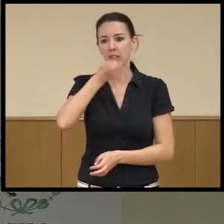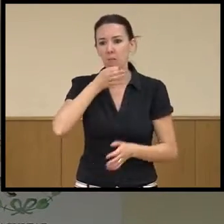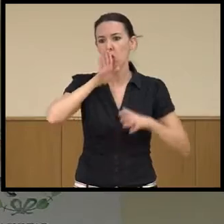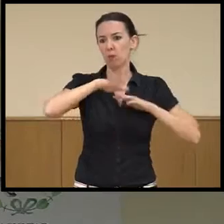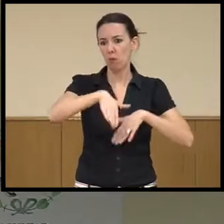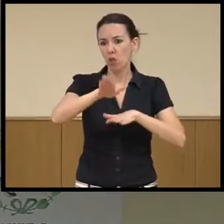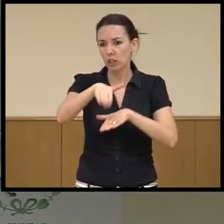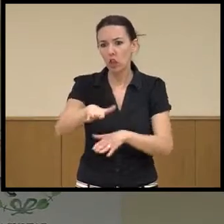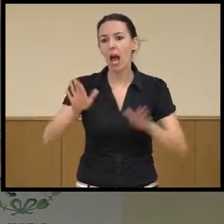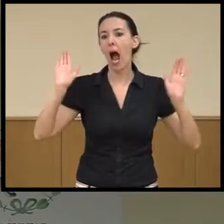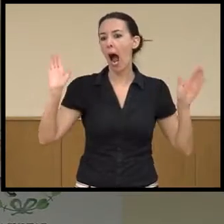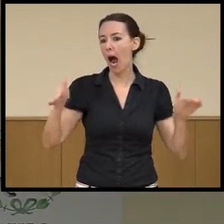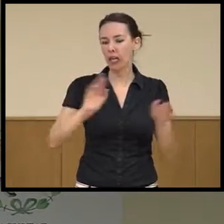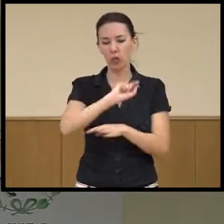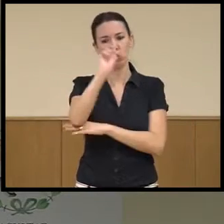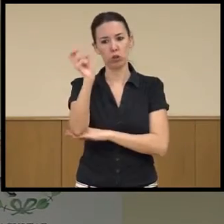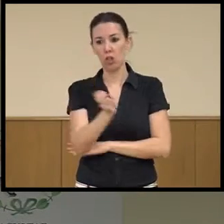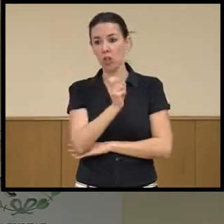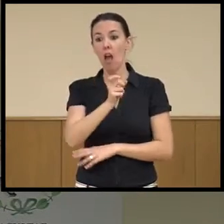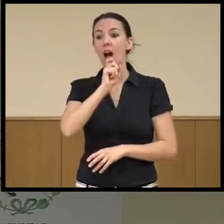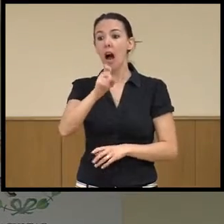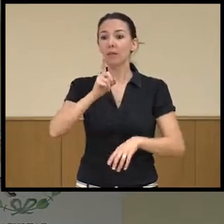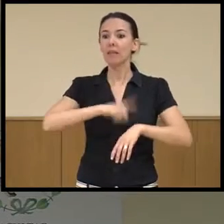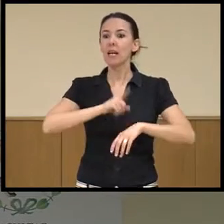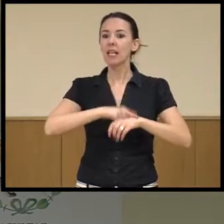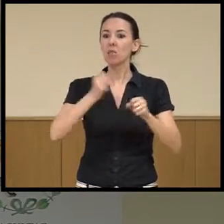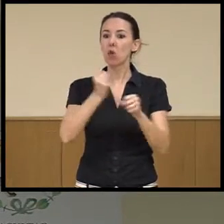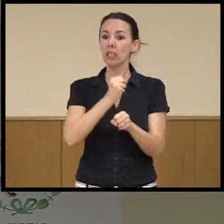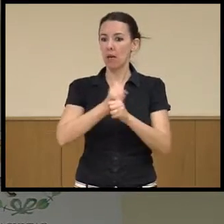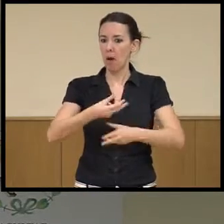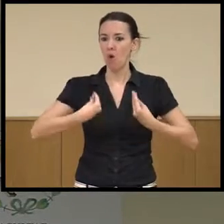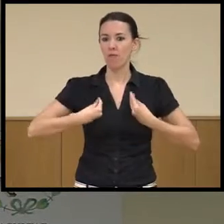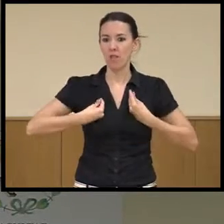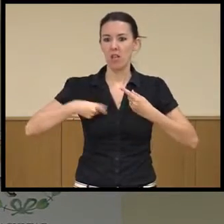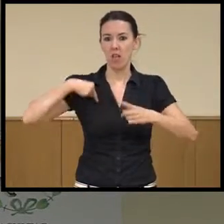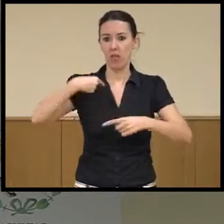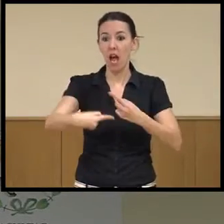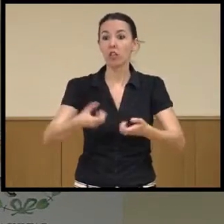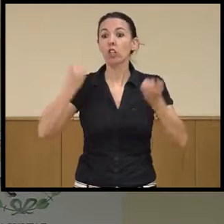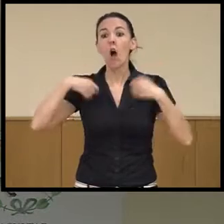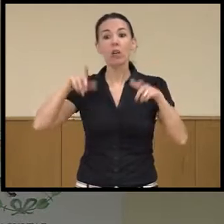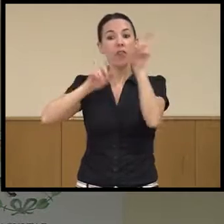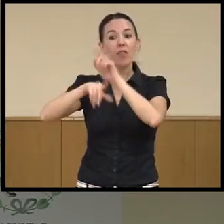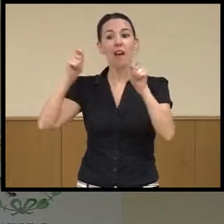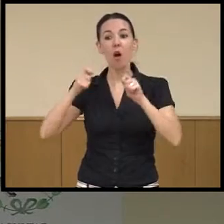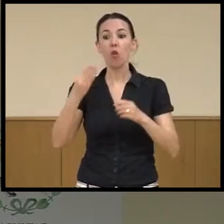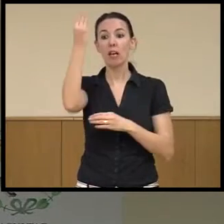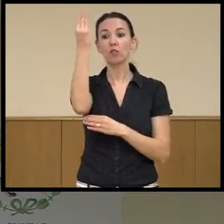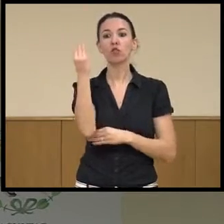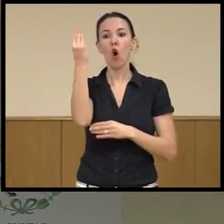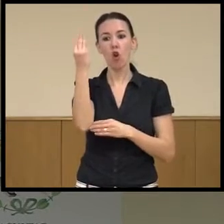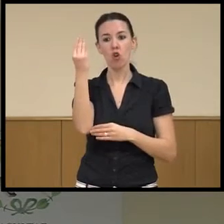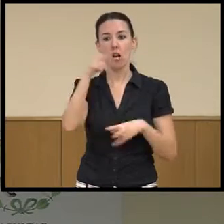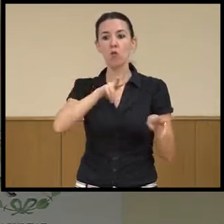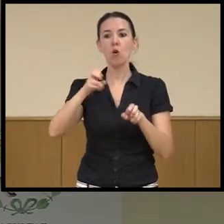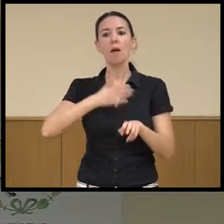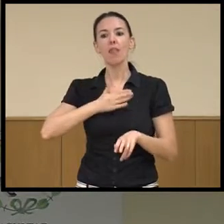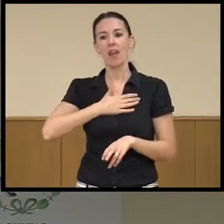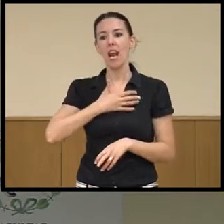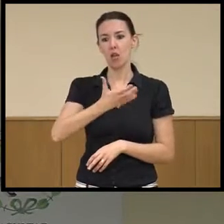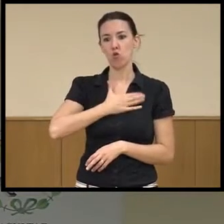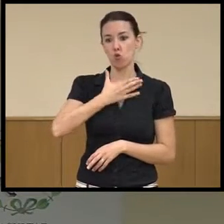procesiones, ángelus, marcaban el ritmo del trabajo y de la vida diarios, aunque en este caso en Zaragoza la Torre Nueva, civil, era del ayuntamiento